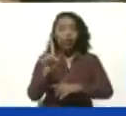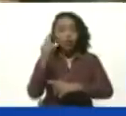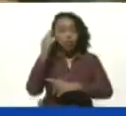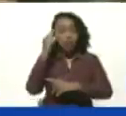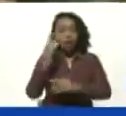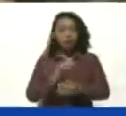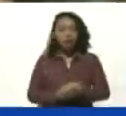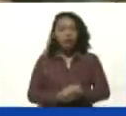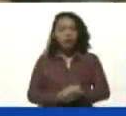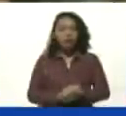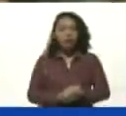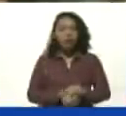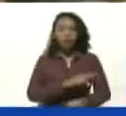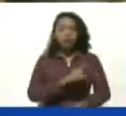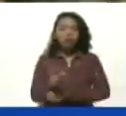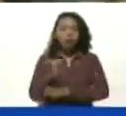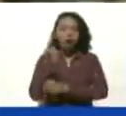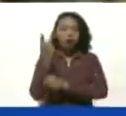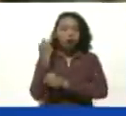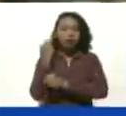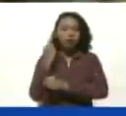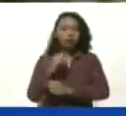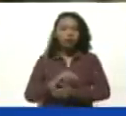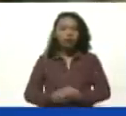días cumplidos ayer.